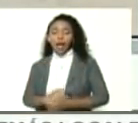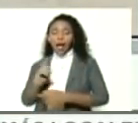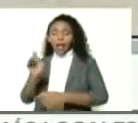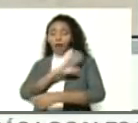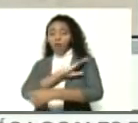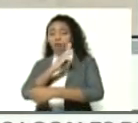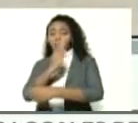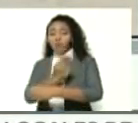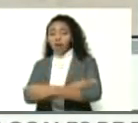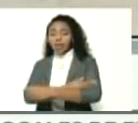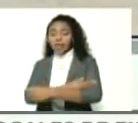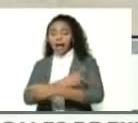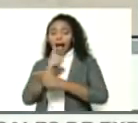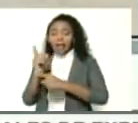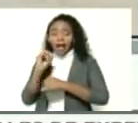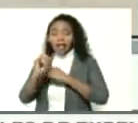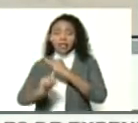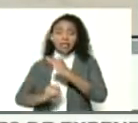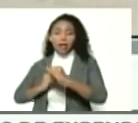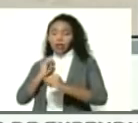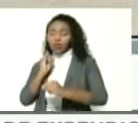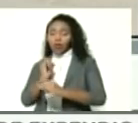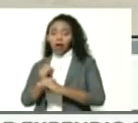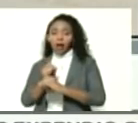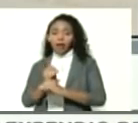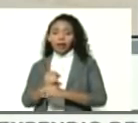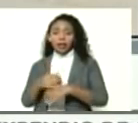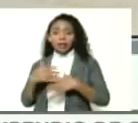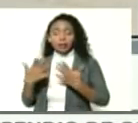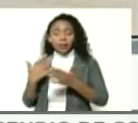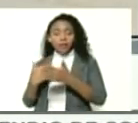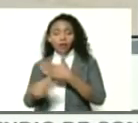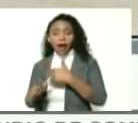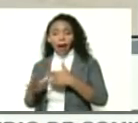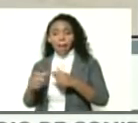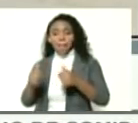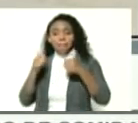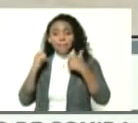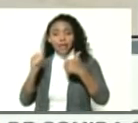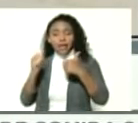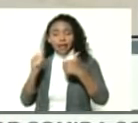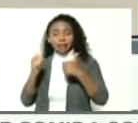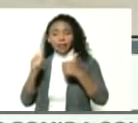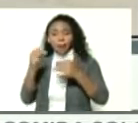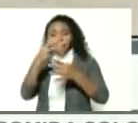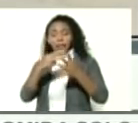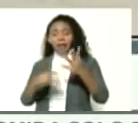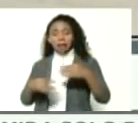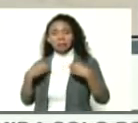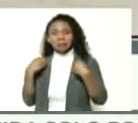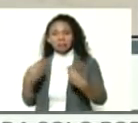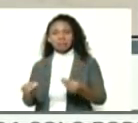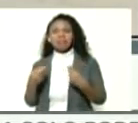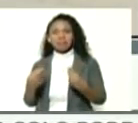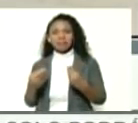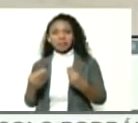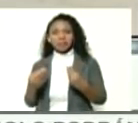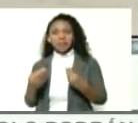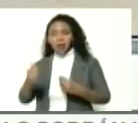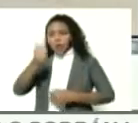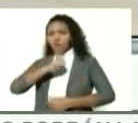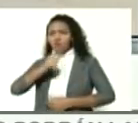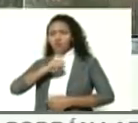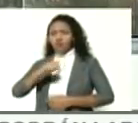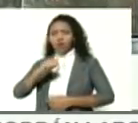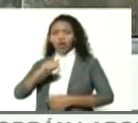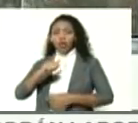fuerza internacional va bien equipada para aguantar los